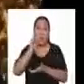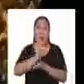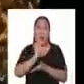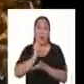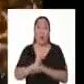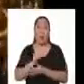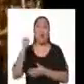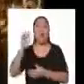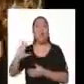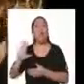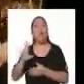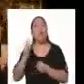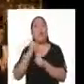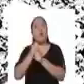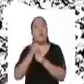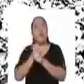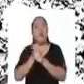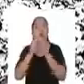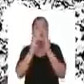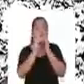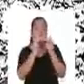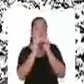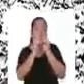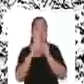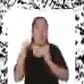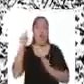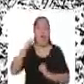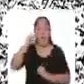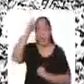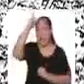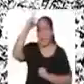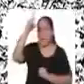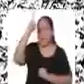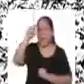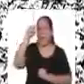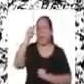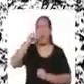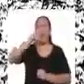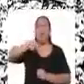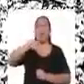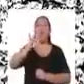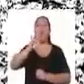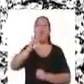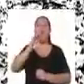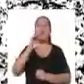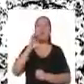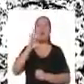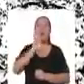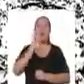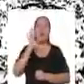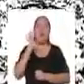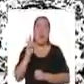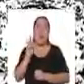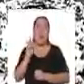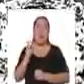del centro de la ciudad, que él mismo encabezó en el año 1997.